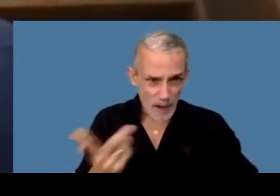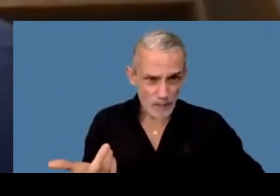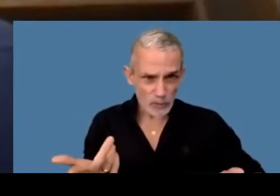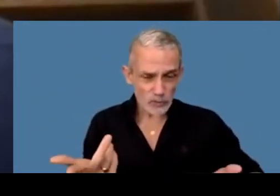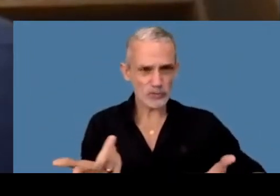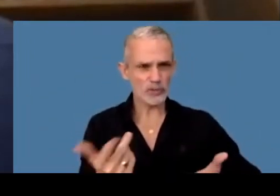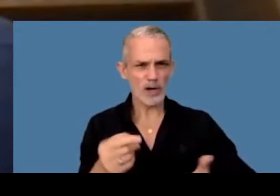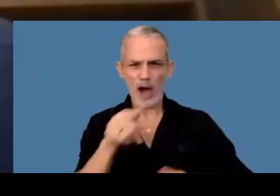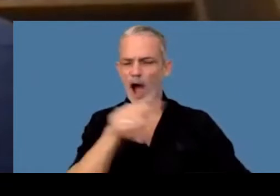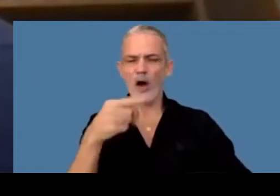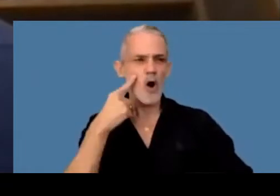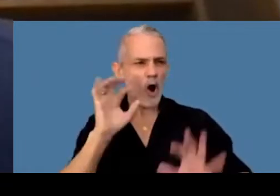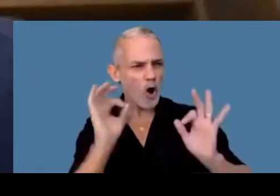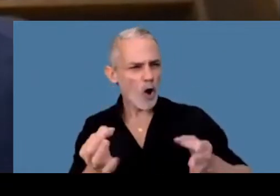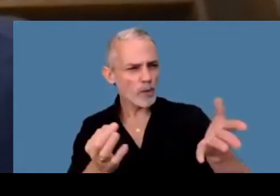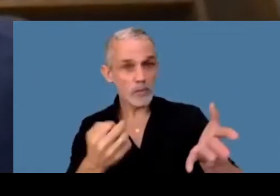cuenta.